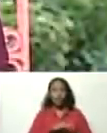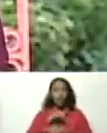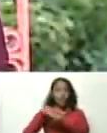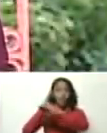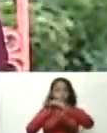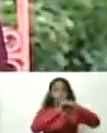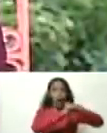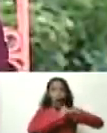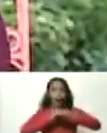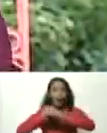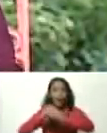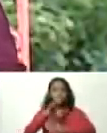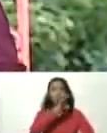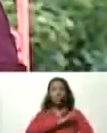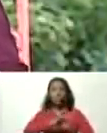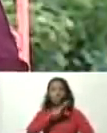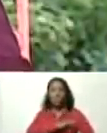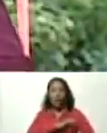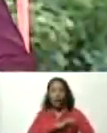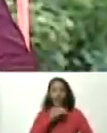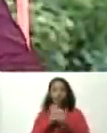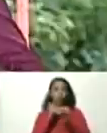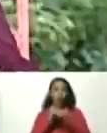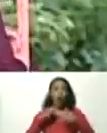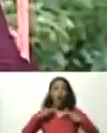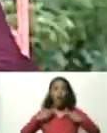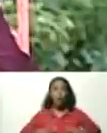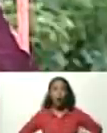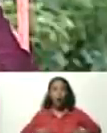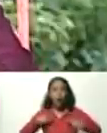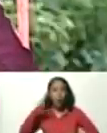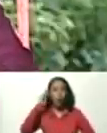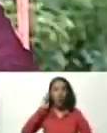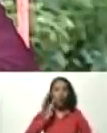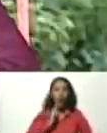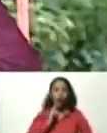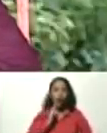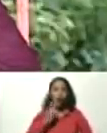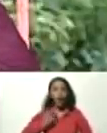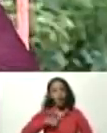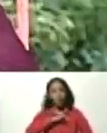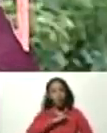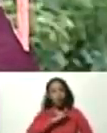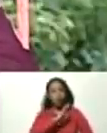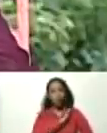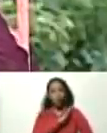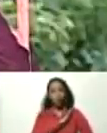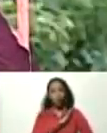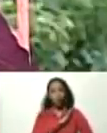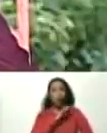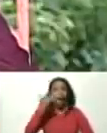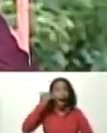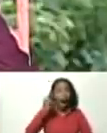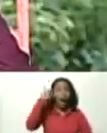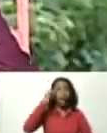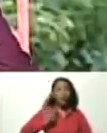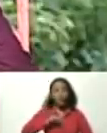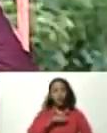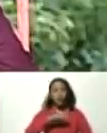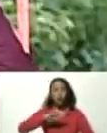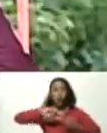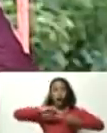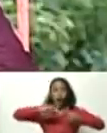iguales, el socialismo humanista, el socialismo bolivariano, el nuestro, que tiene nuestro